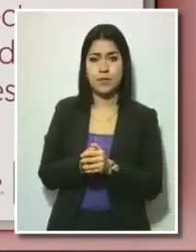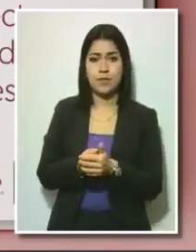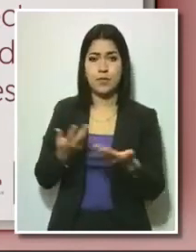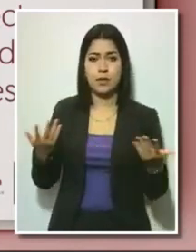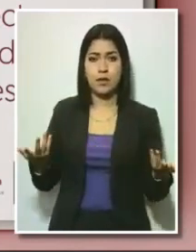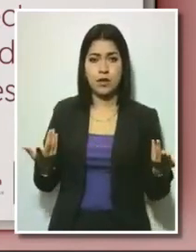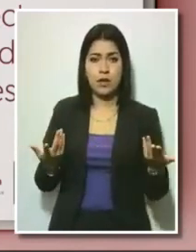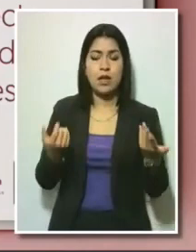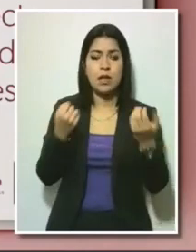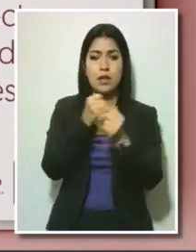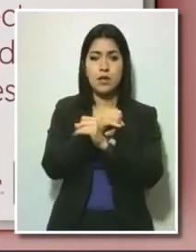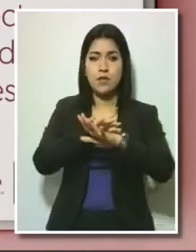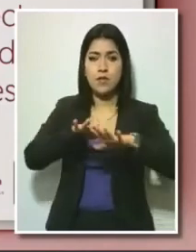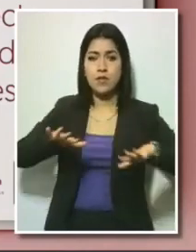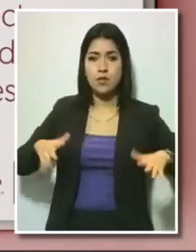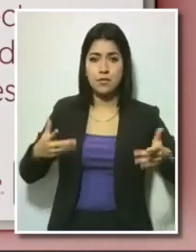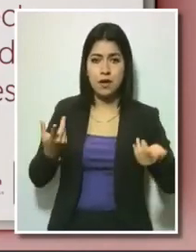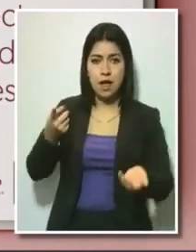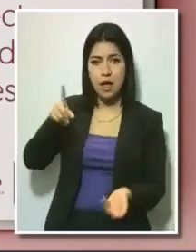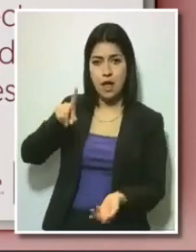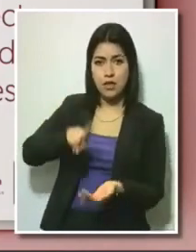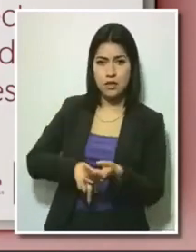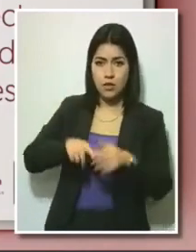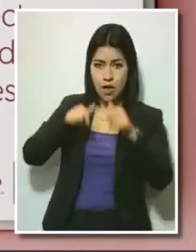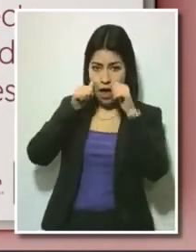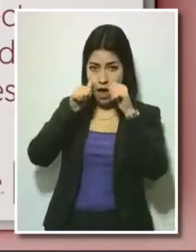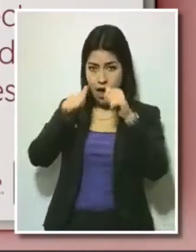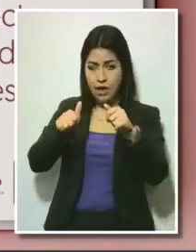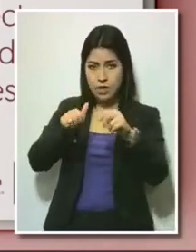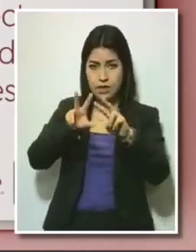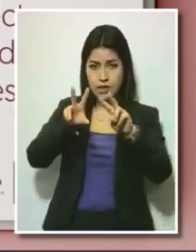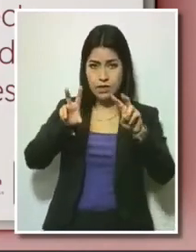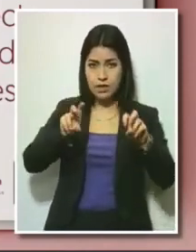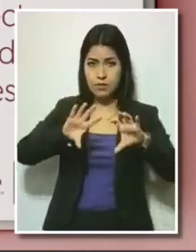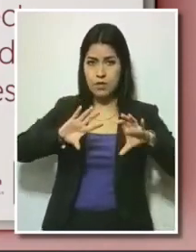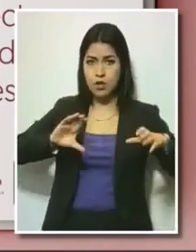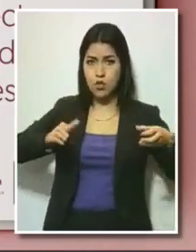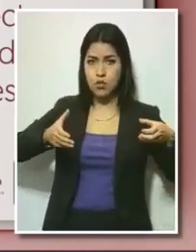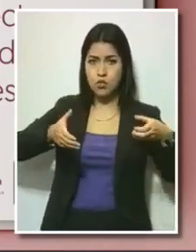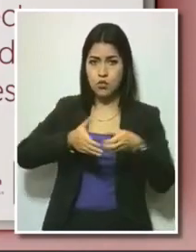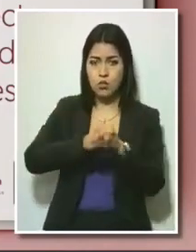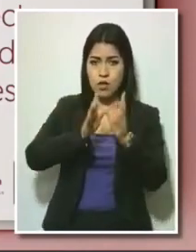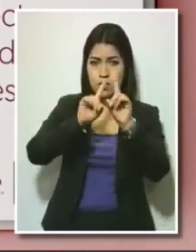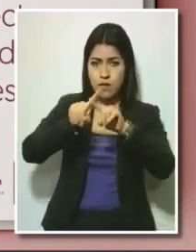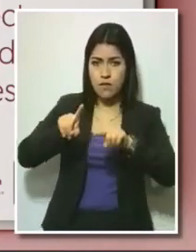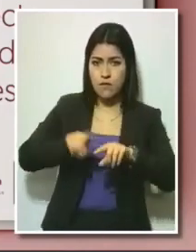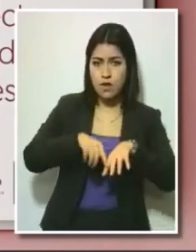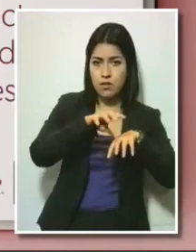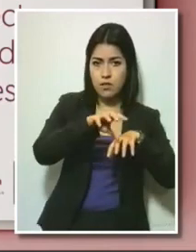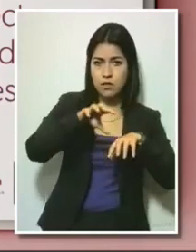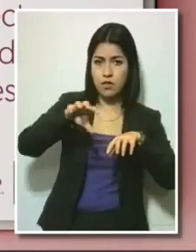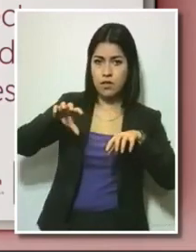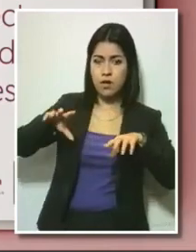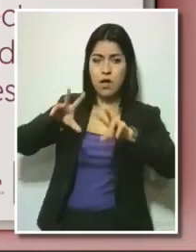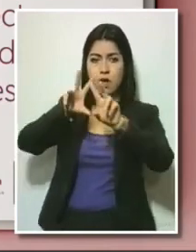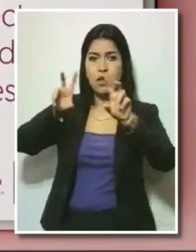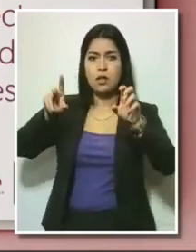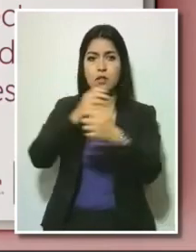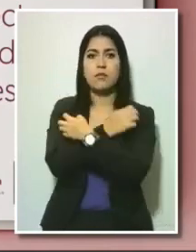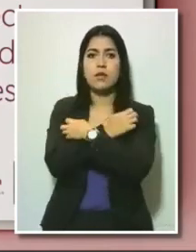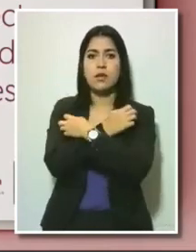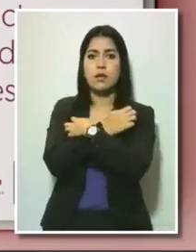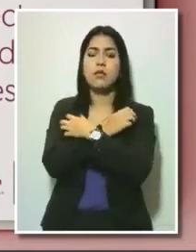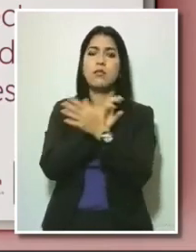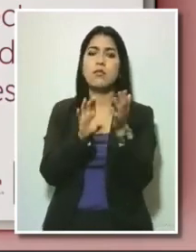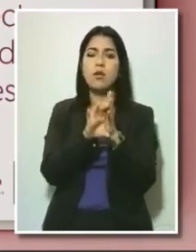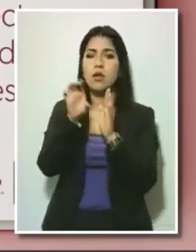los contenidos atienden los contextos de comunidad. Cuando nos referimos a la comunidad educativa, no nos